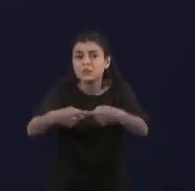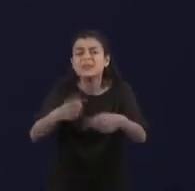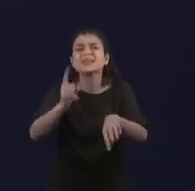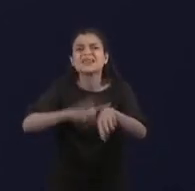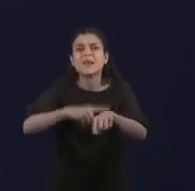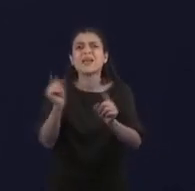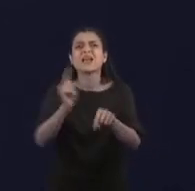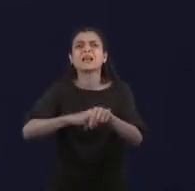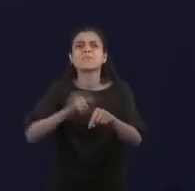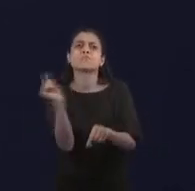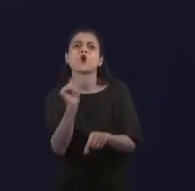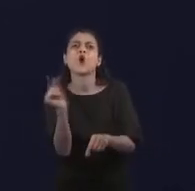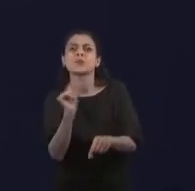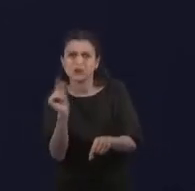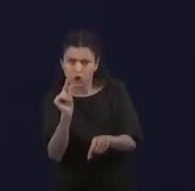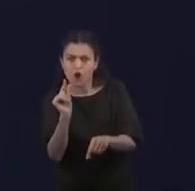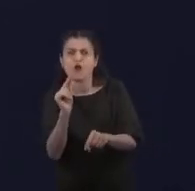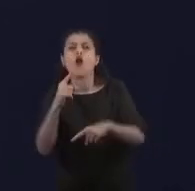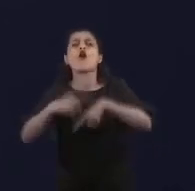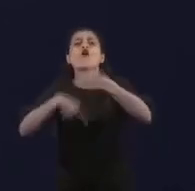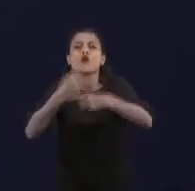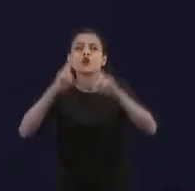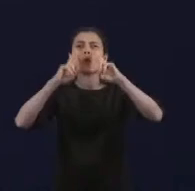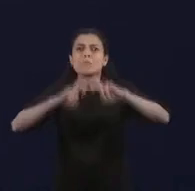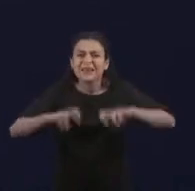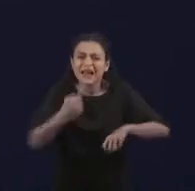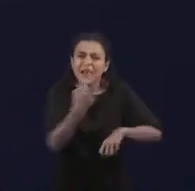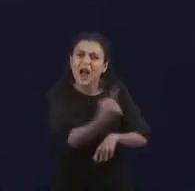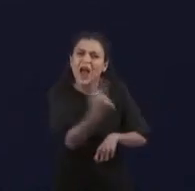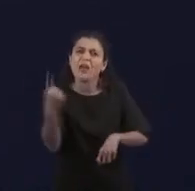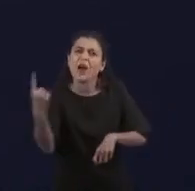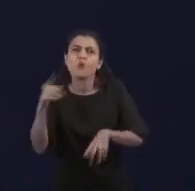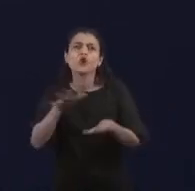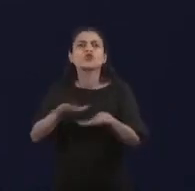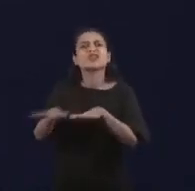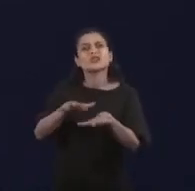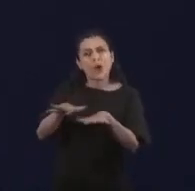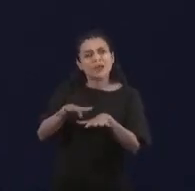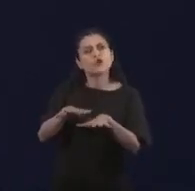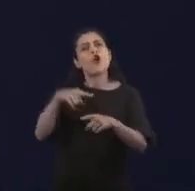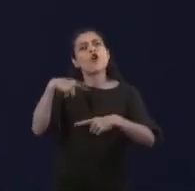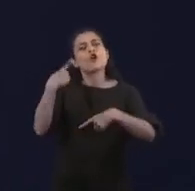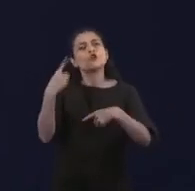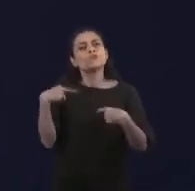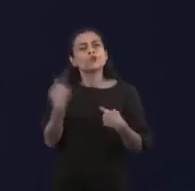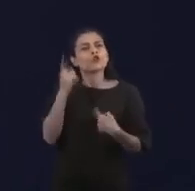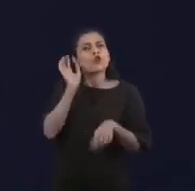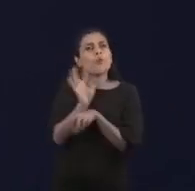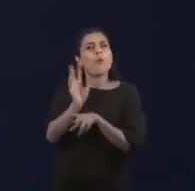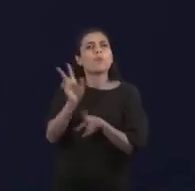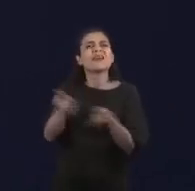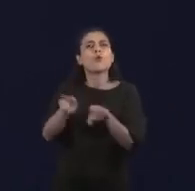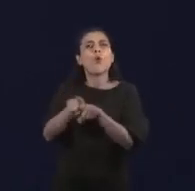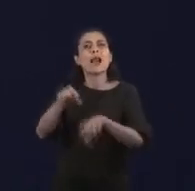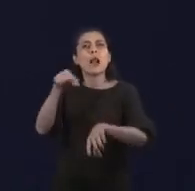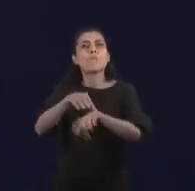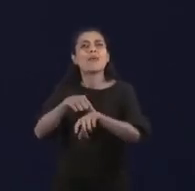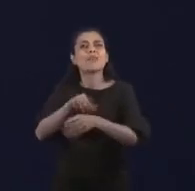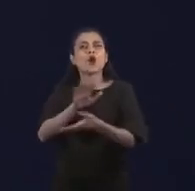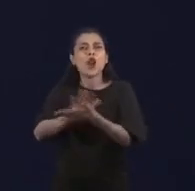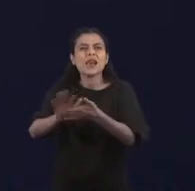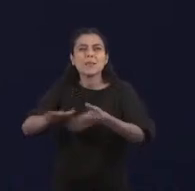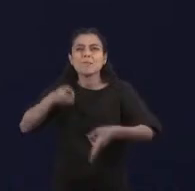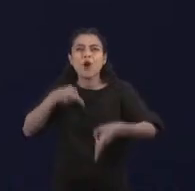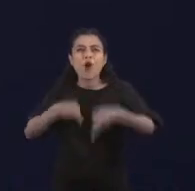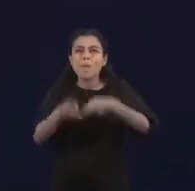seguirá evaluando cada uno de los casos, ya que lo estamos haciendo de una manera absolutamente quirúrgica para no cometer